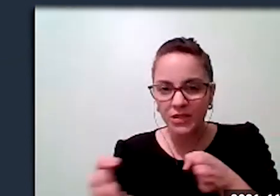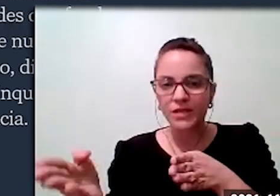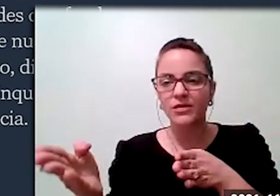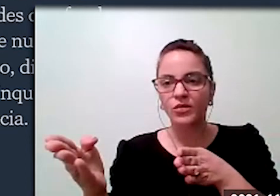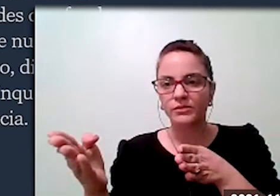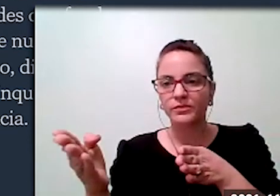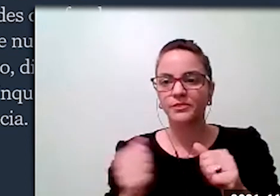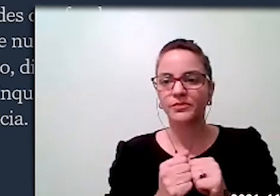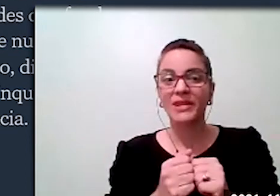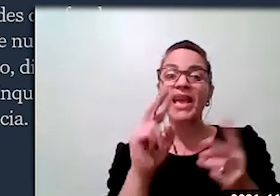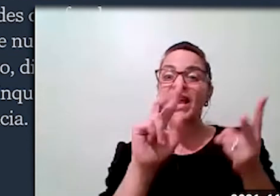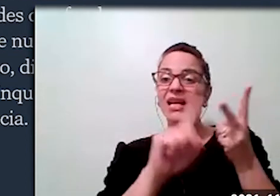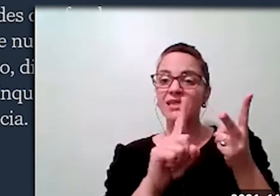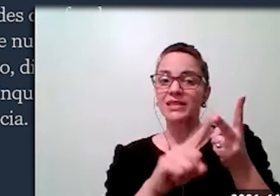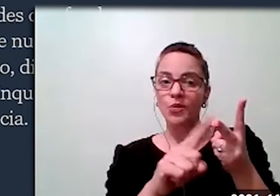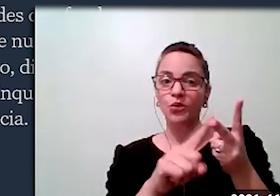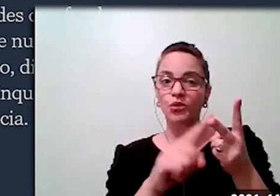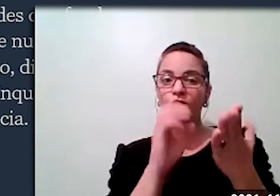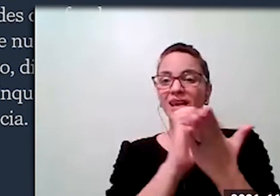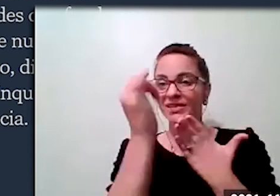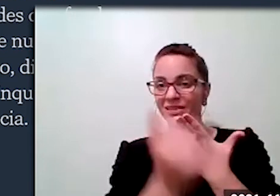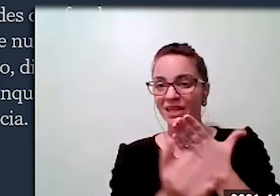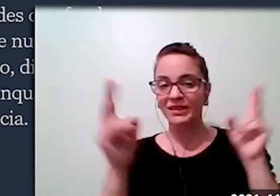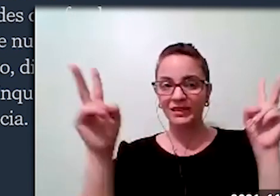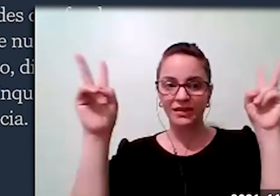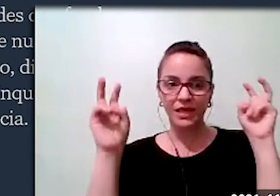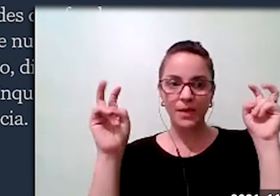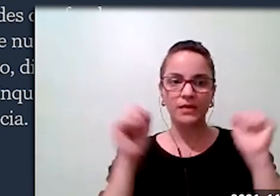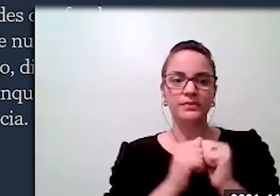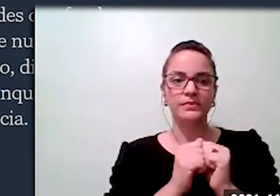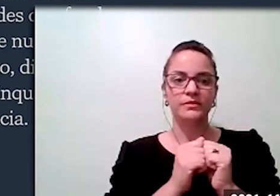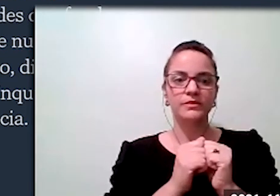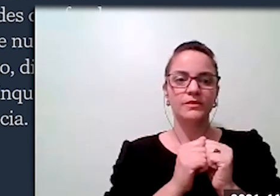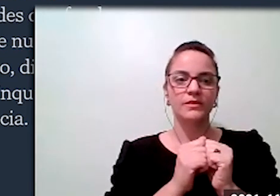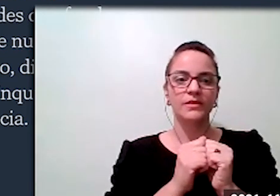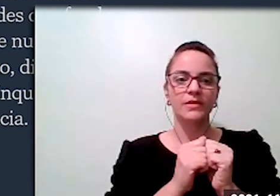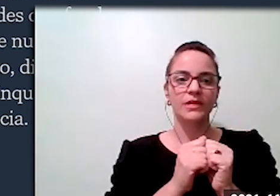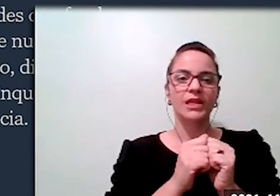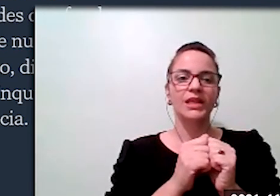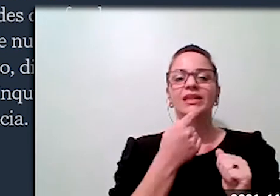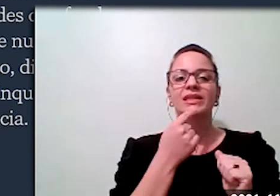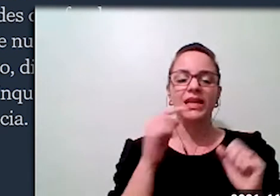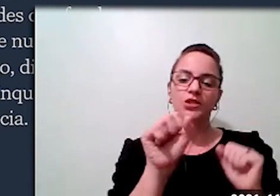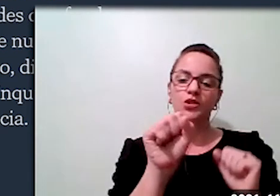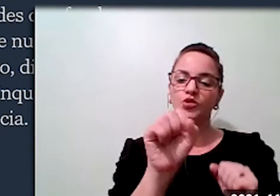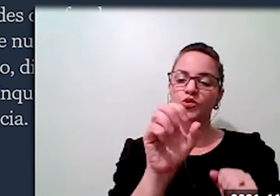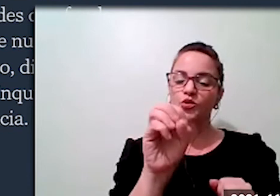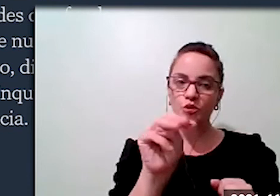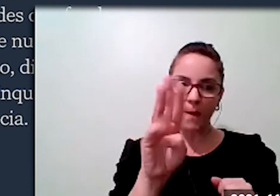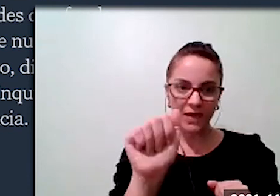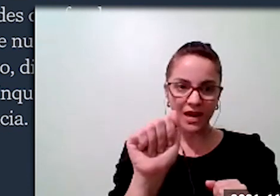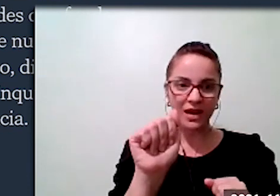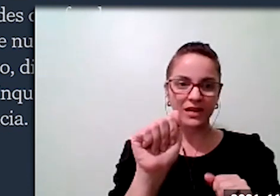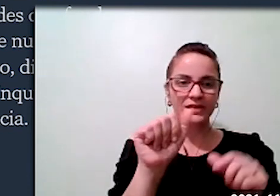El segundo de los ensayos se titula La sombra alargada del arco de